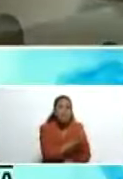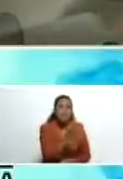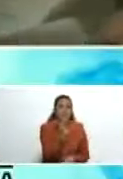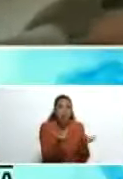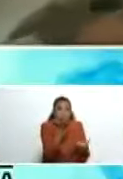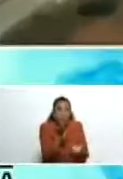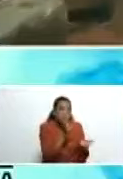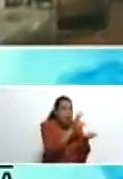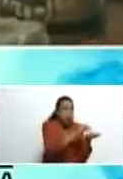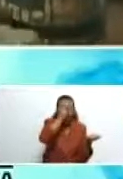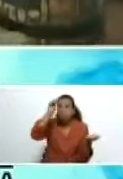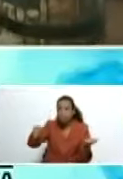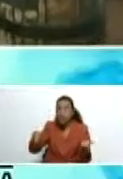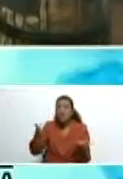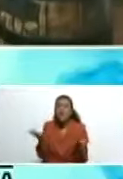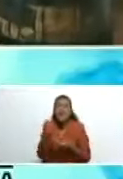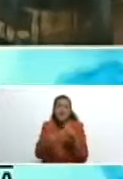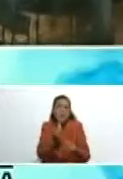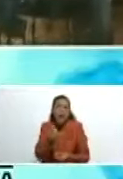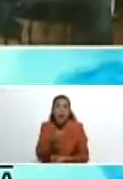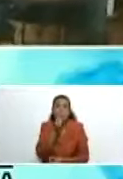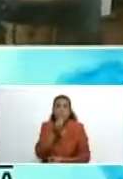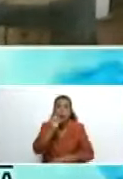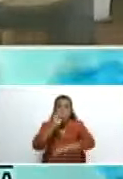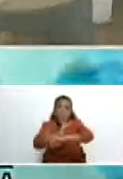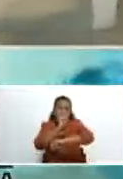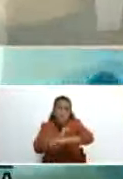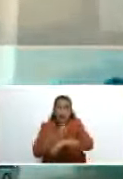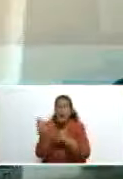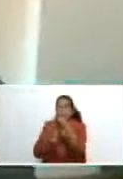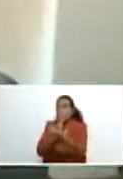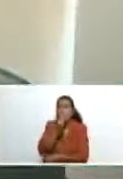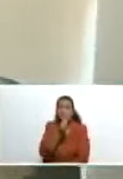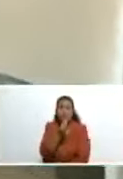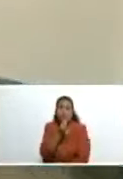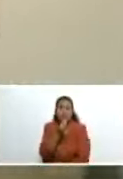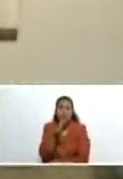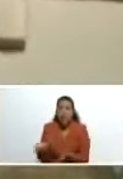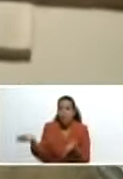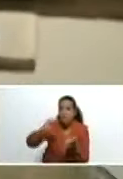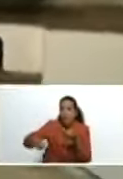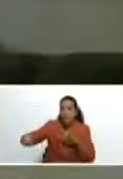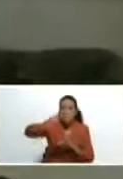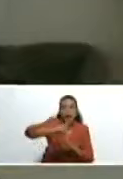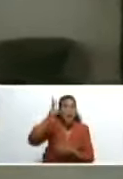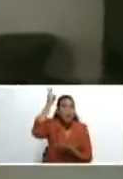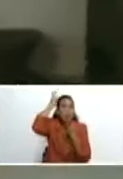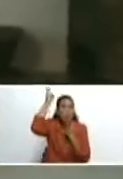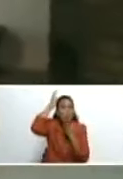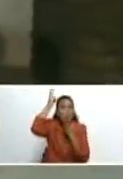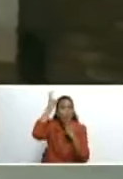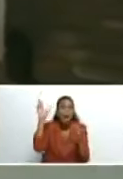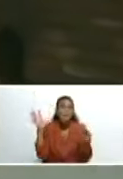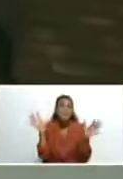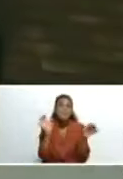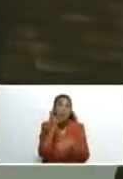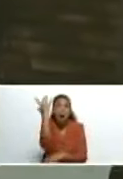entonces a hablar de qué comía el mantuanaje, qué comían los esclavizados, cómo se mezclan los sabores indígenas con nuestra